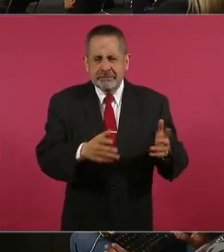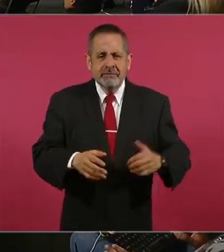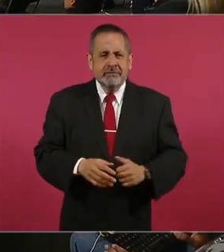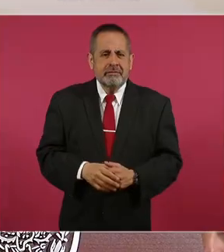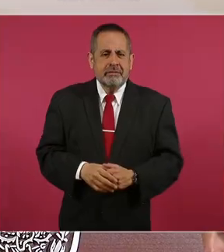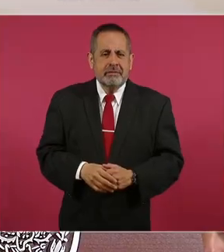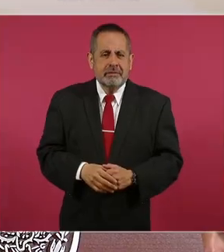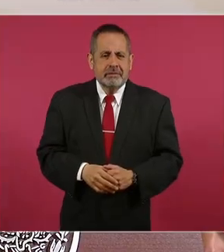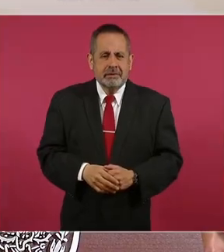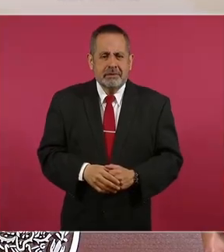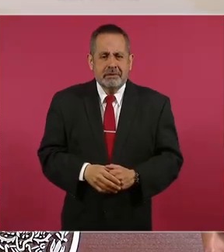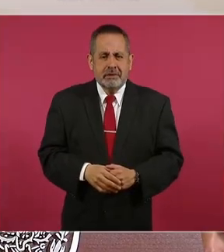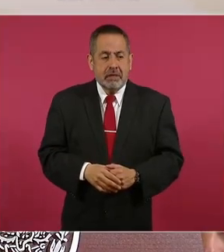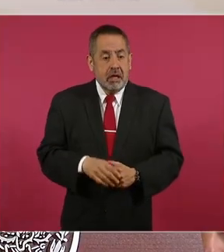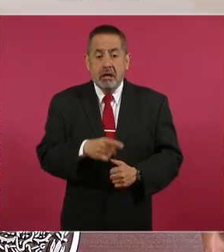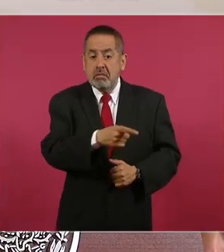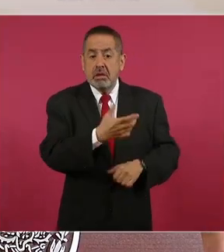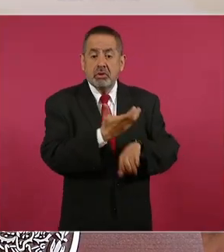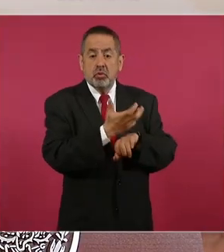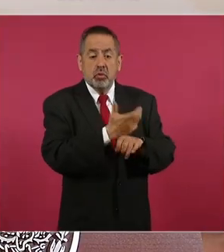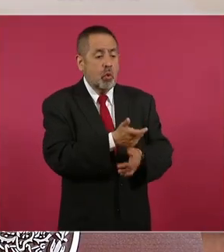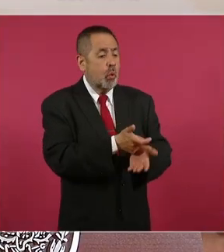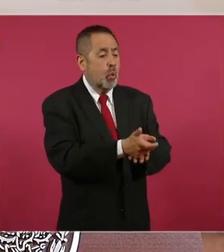Esa recibe dinero